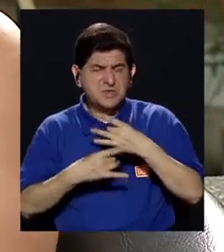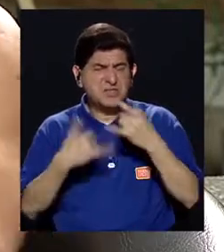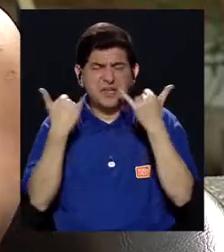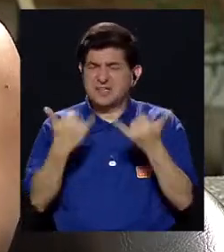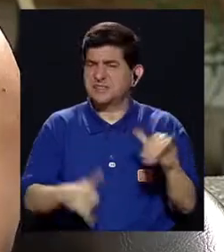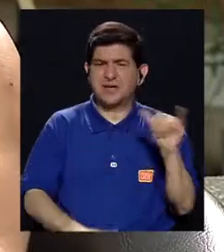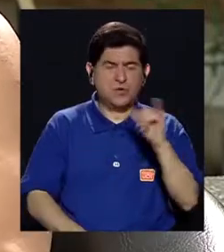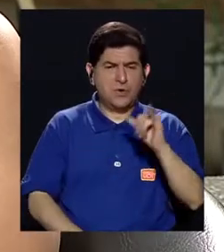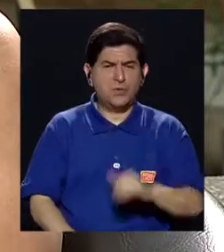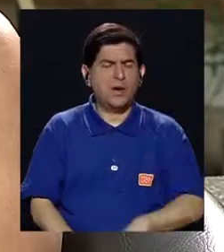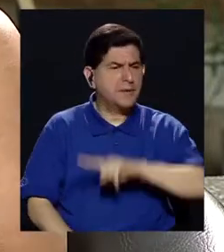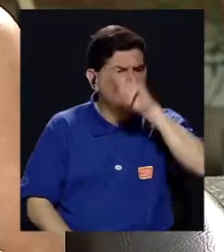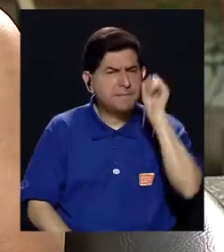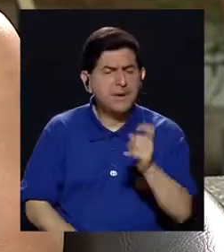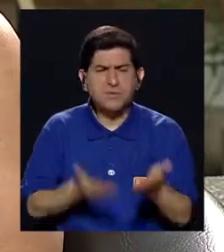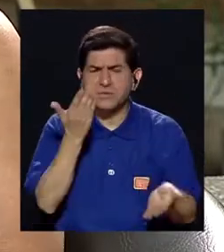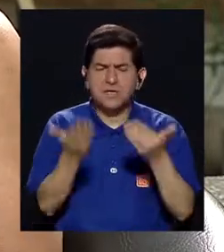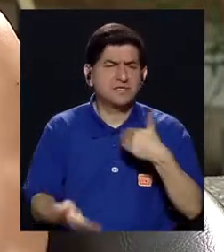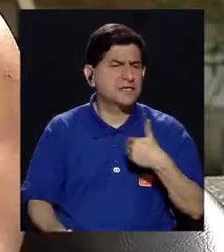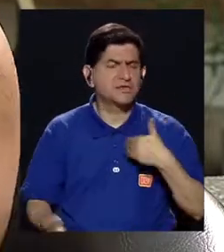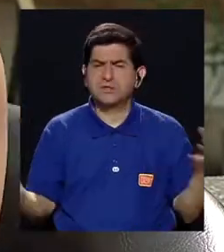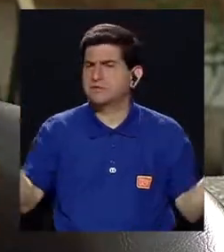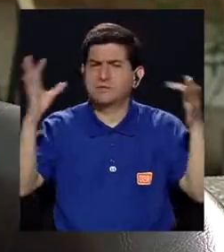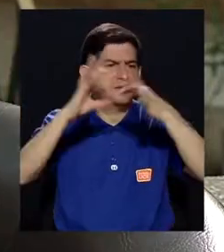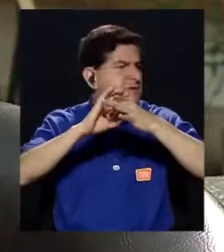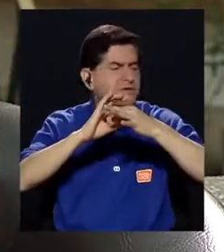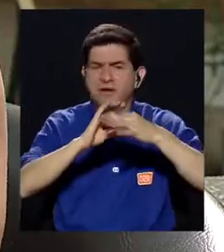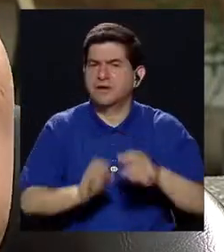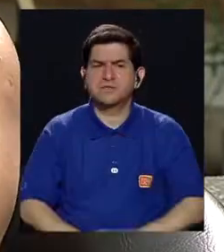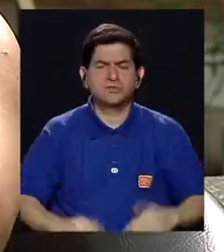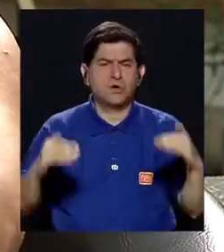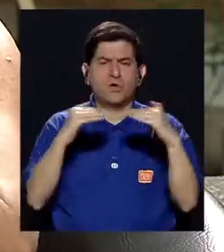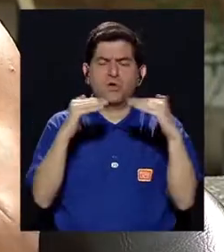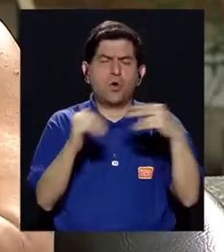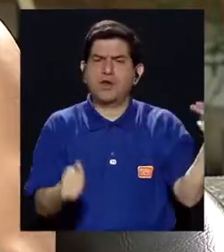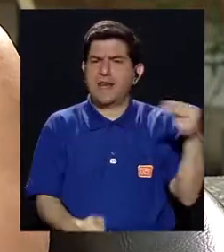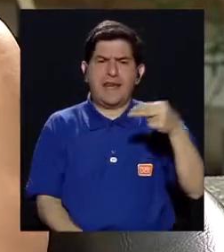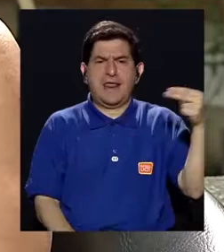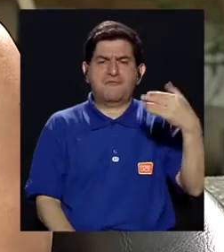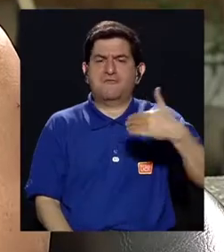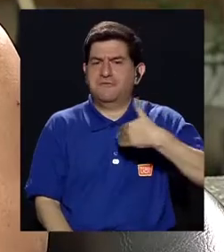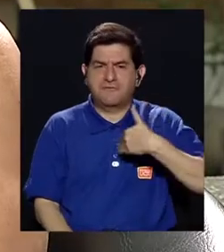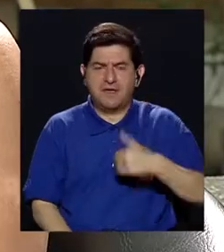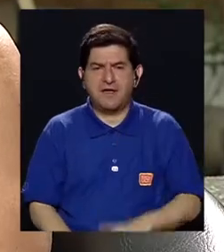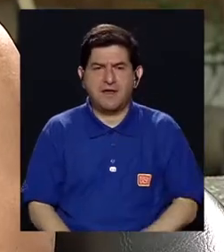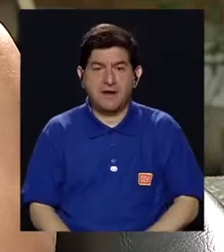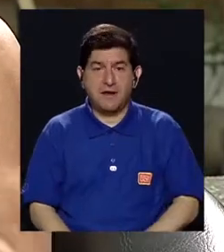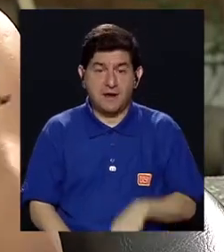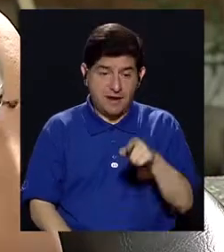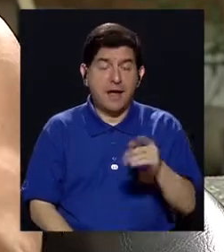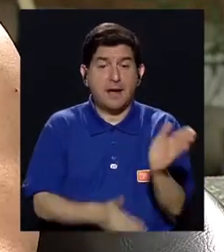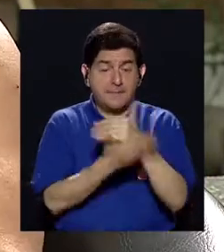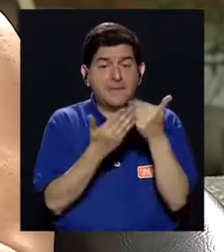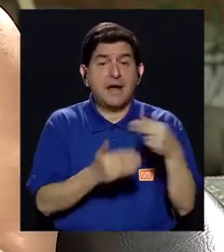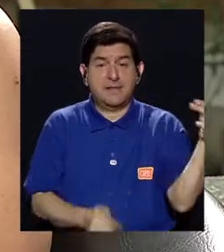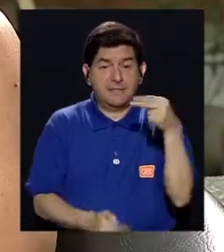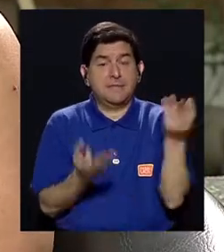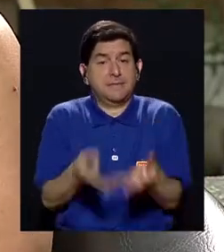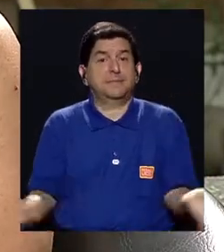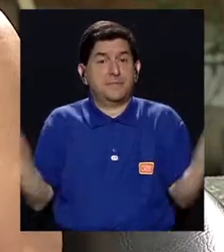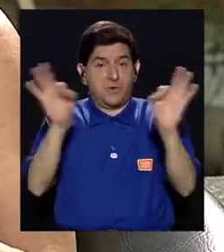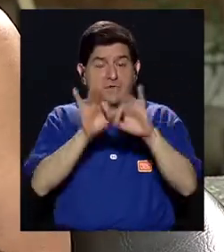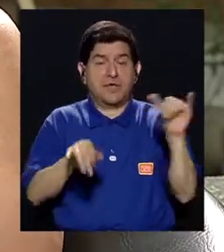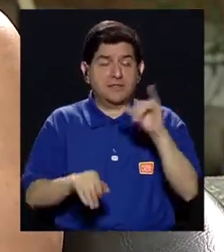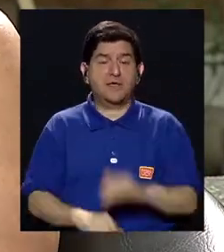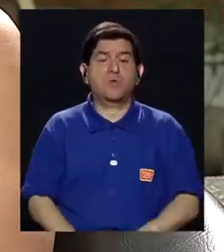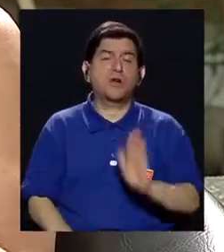libido, consultar, y entonces ver, de repente no tiene nada que ver con los niveles hormonales que tiene, porque hay una carga hormonal